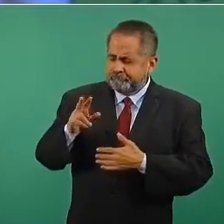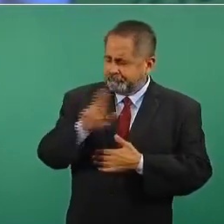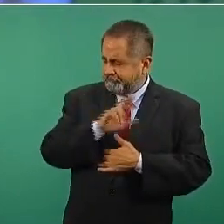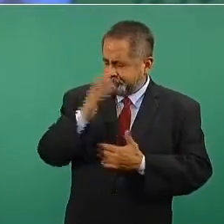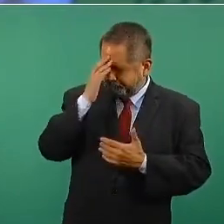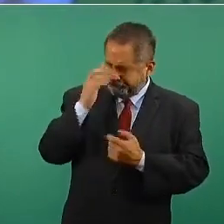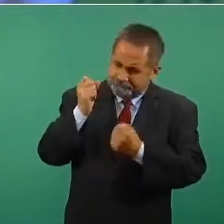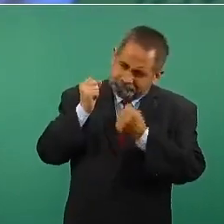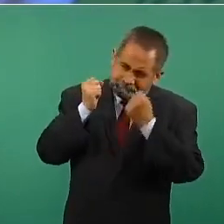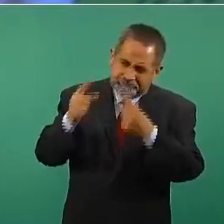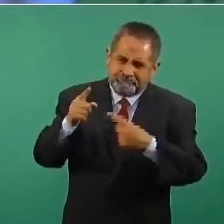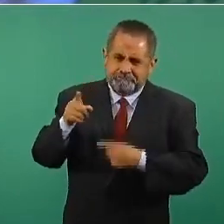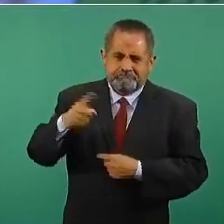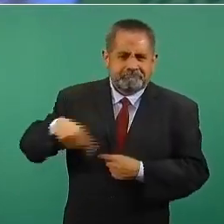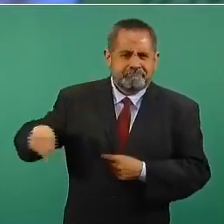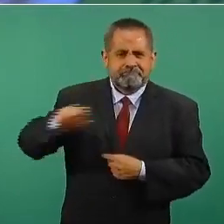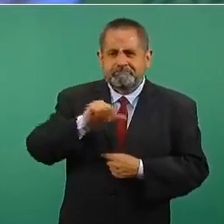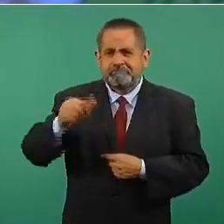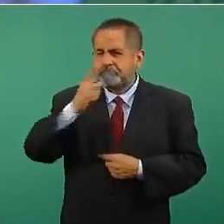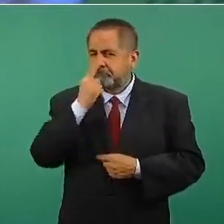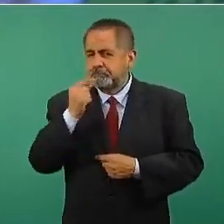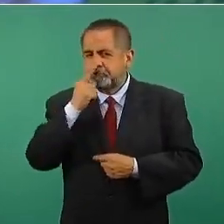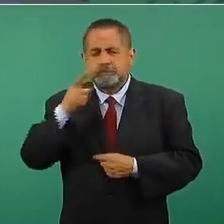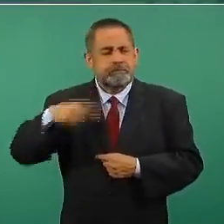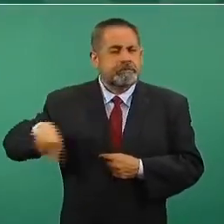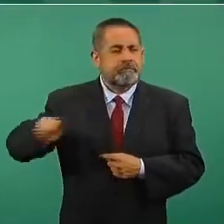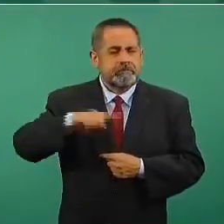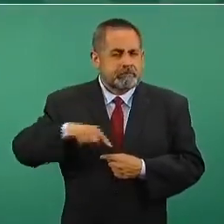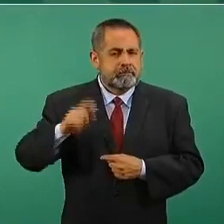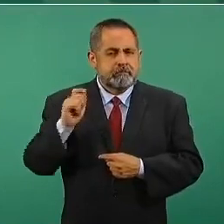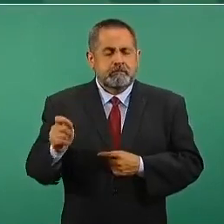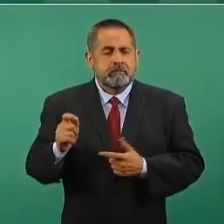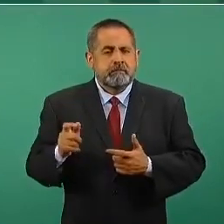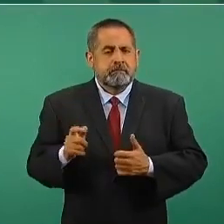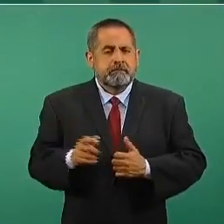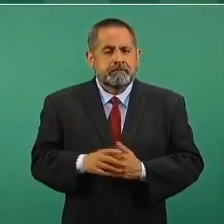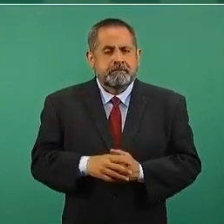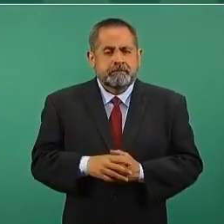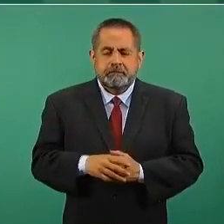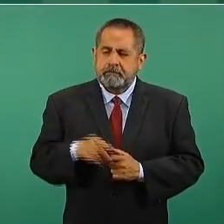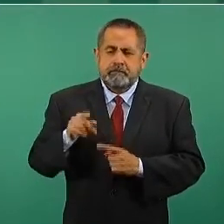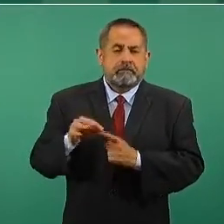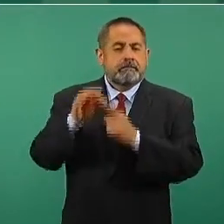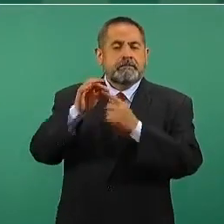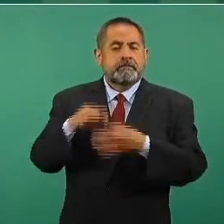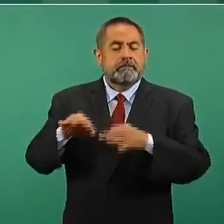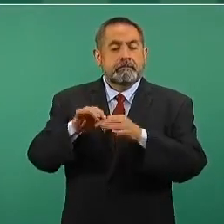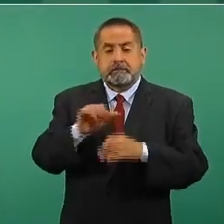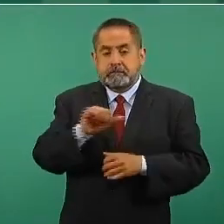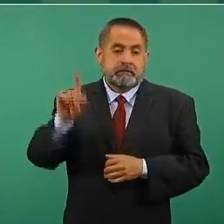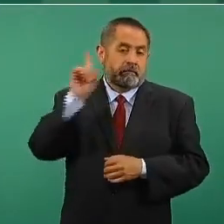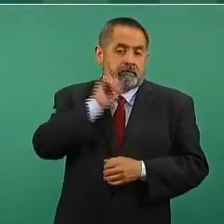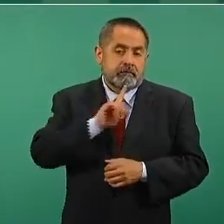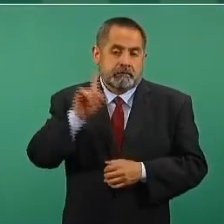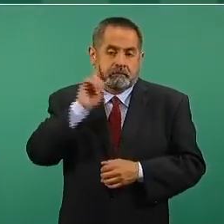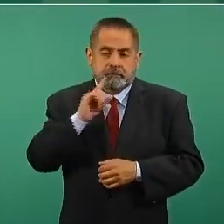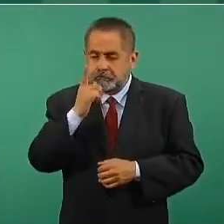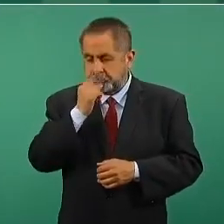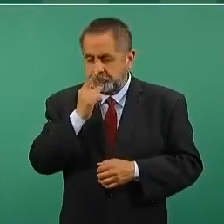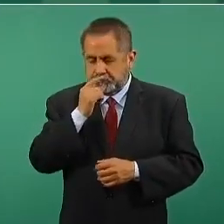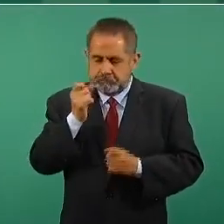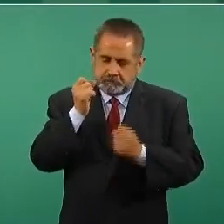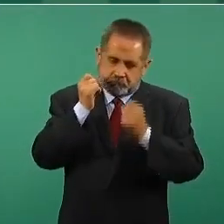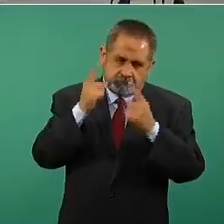a todos los policías y en especial a las mujeres